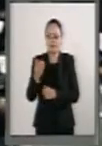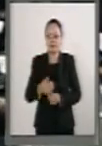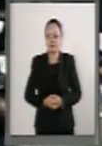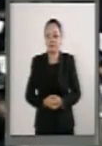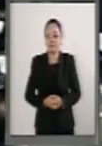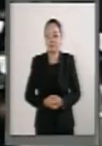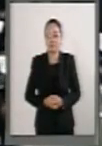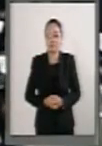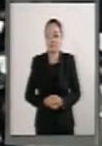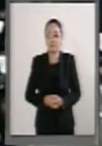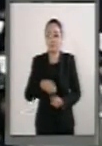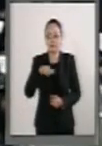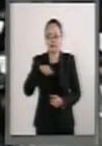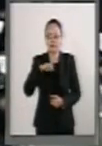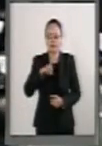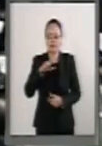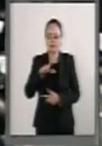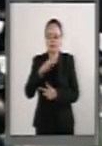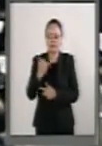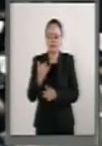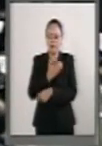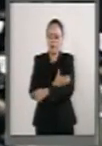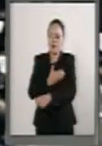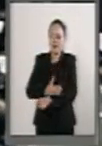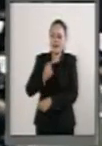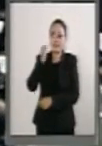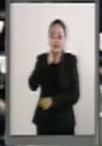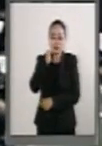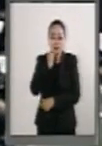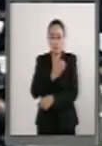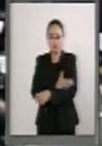Meli, compañera senadora, compañera amiga,